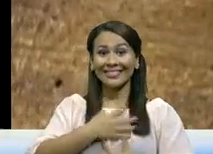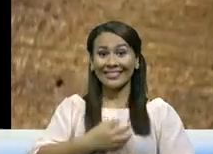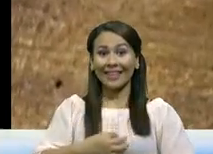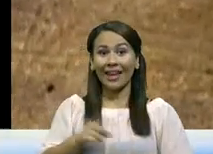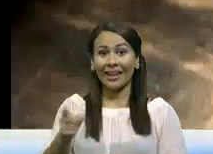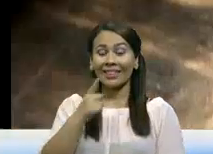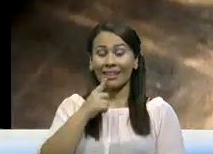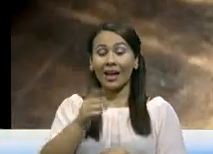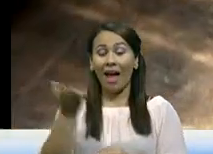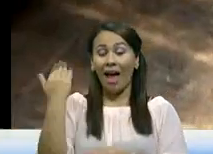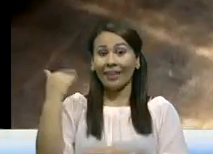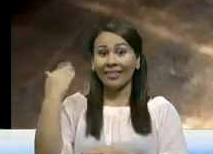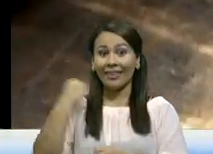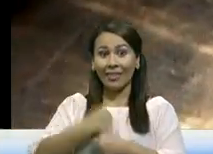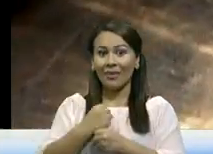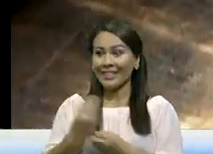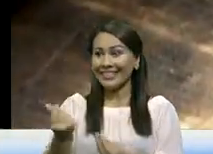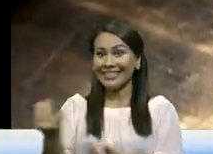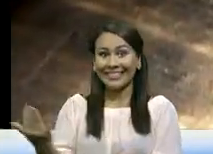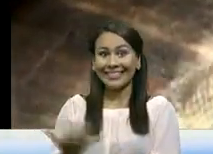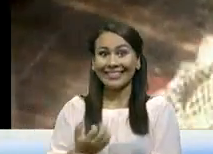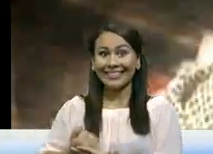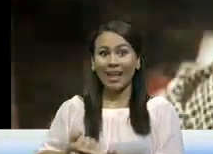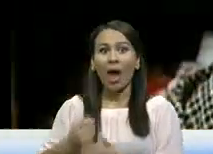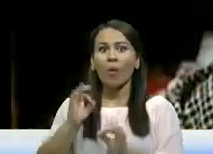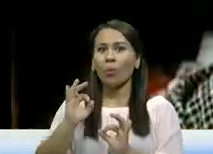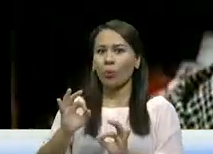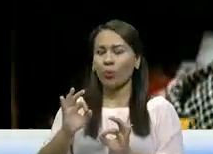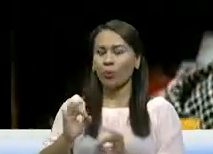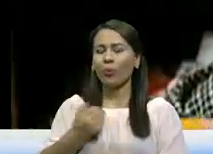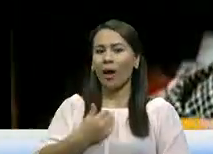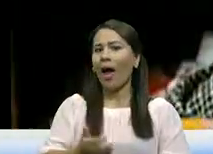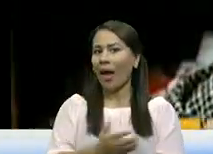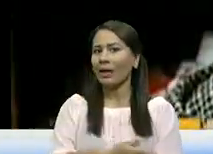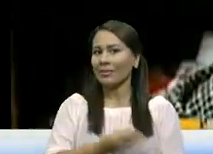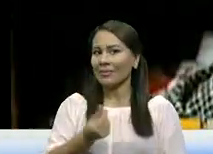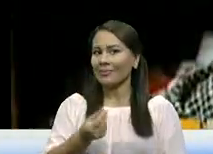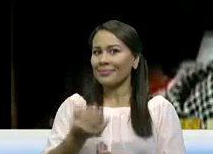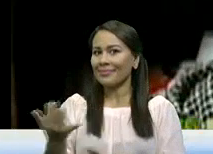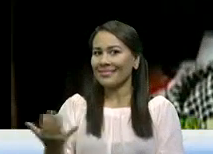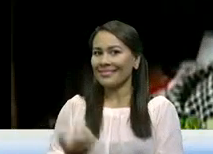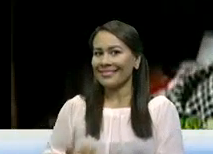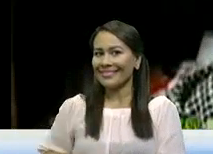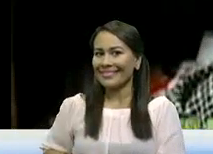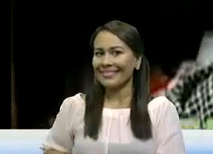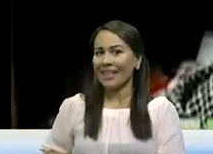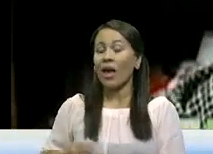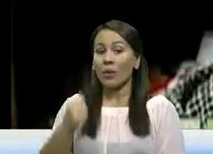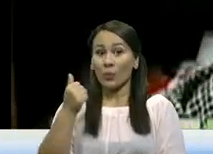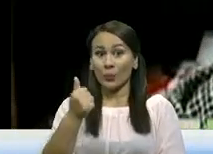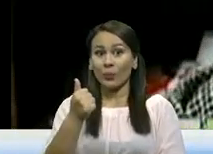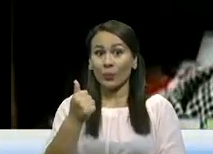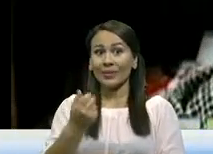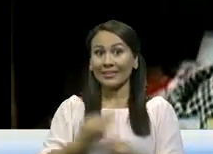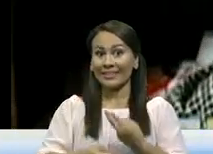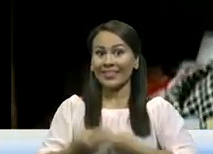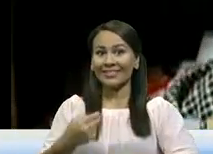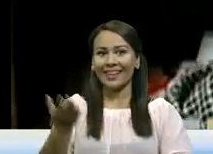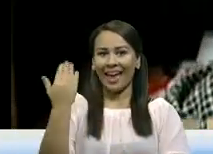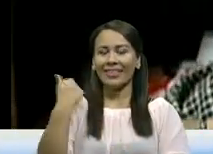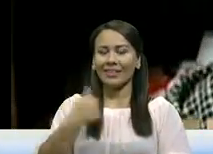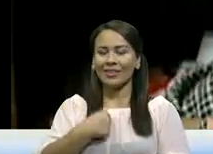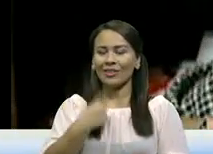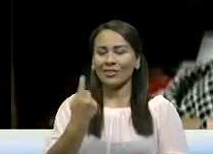que la joyería era un trabajo rentable. Muy bueno antes, qué más que no, era muy bueno antes la joyería, era muy bueno. Después se mantenía,